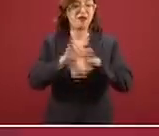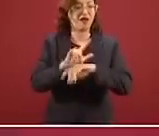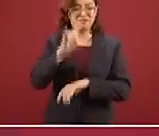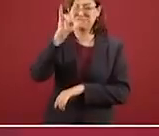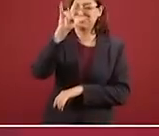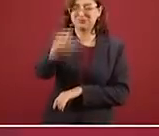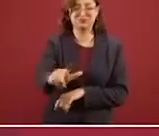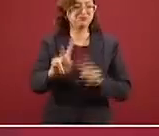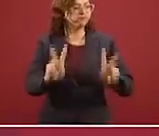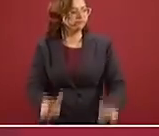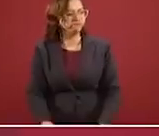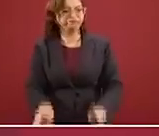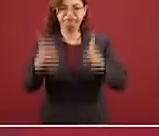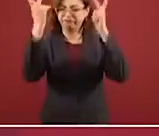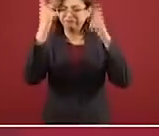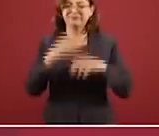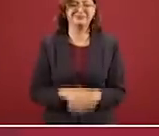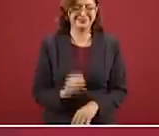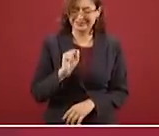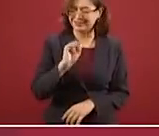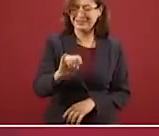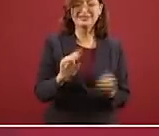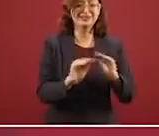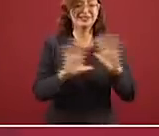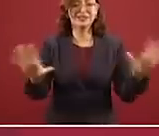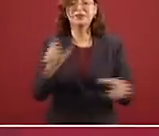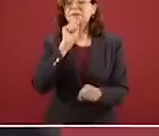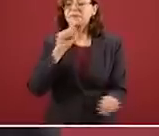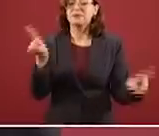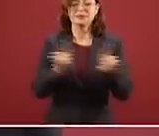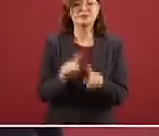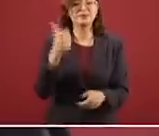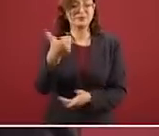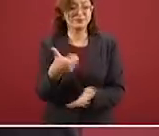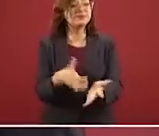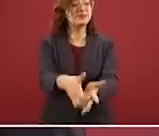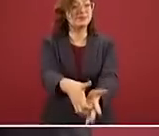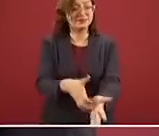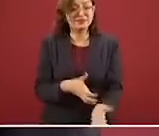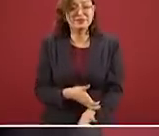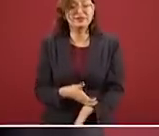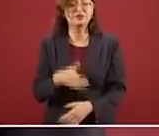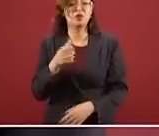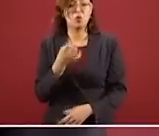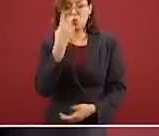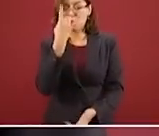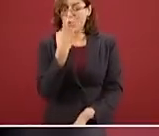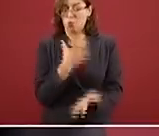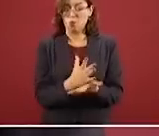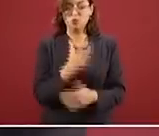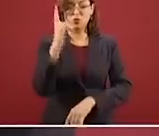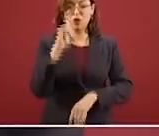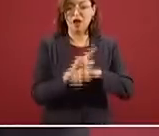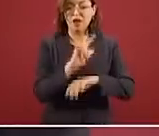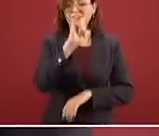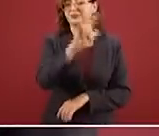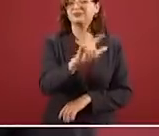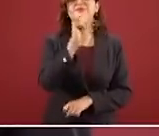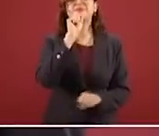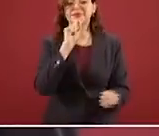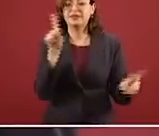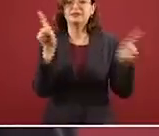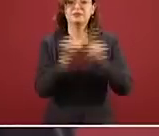ahorrar. Y no solo ese avión, porque compraron también al mismo